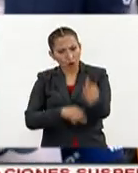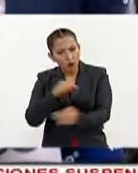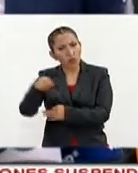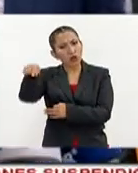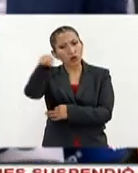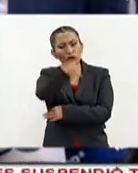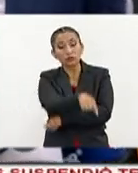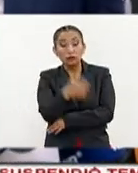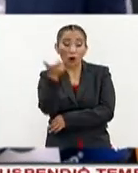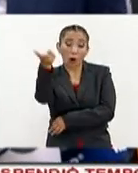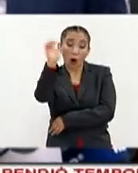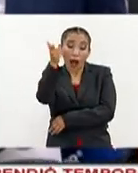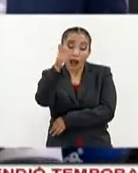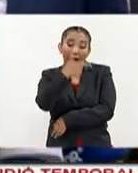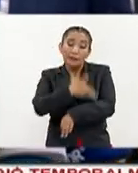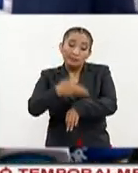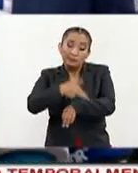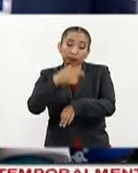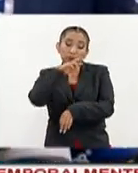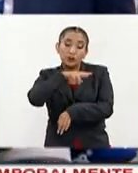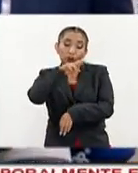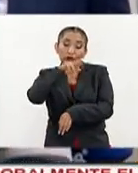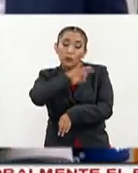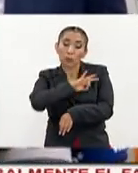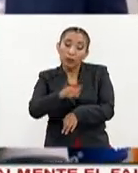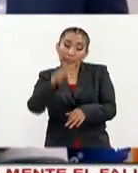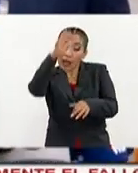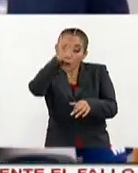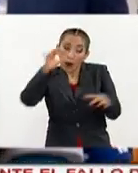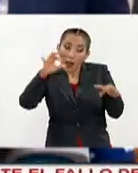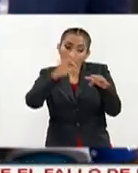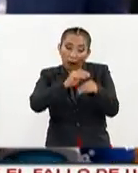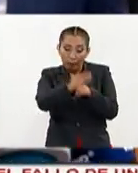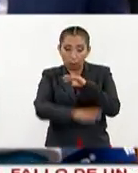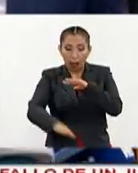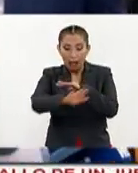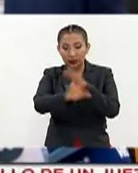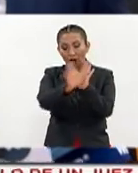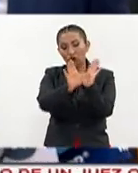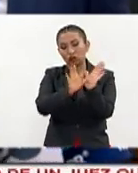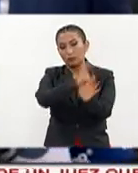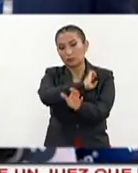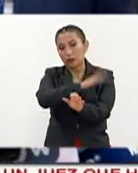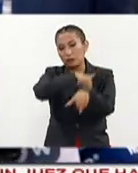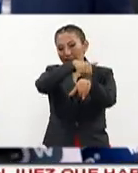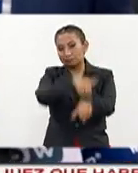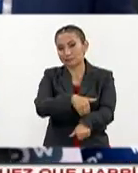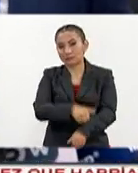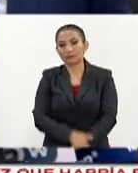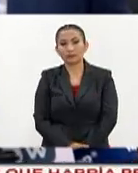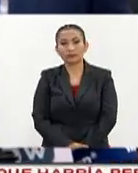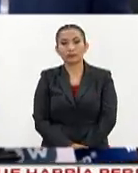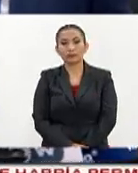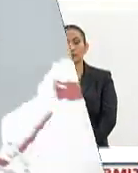partes. Esperamos que haya soluciones que se puedan encontrar sobre la base de la Constitución española.